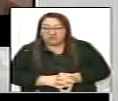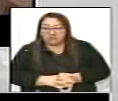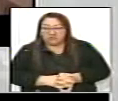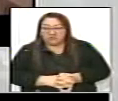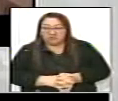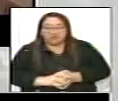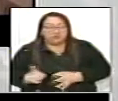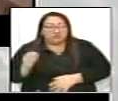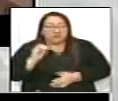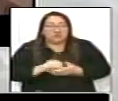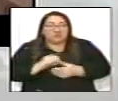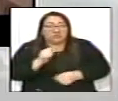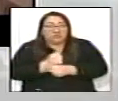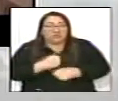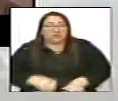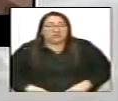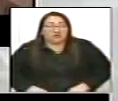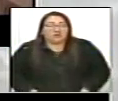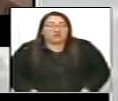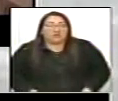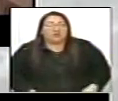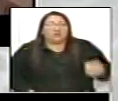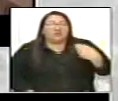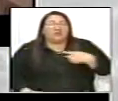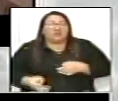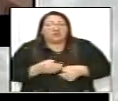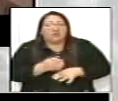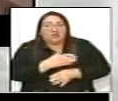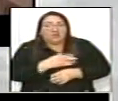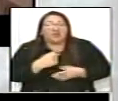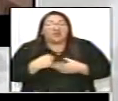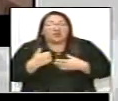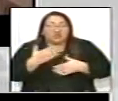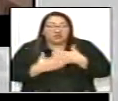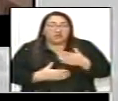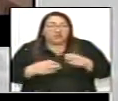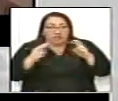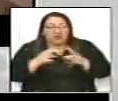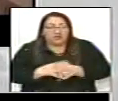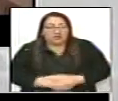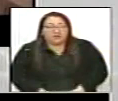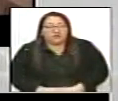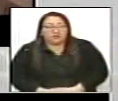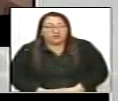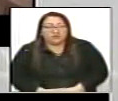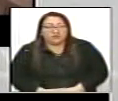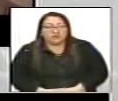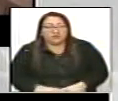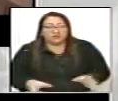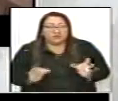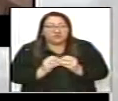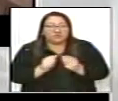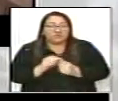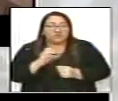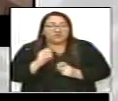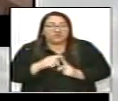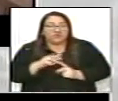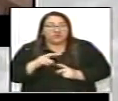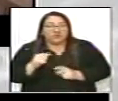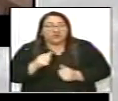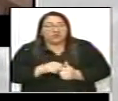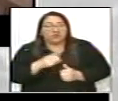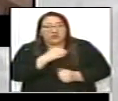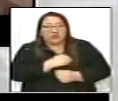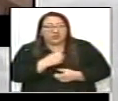no corresponde a la actual gestión, pero que puntualizó a su vez que están en un proceso de evaluación junto con la Contraloría General de la República y con el